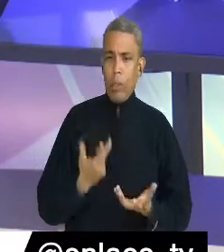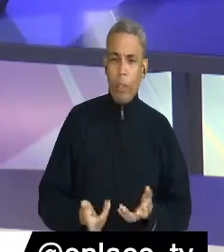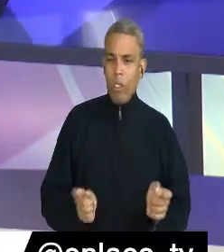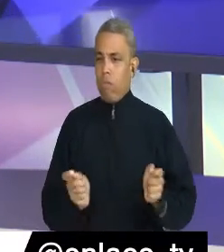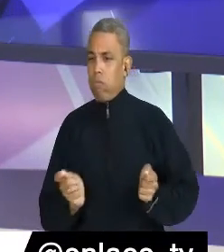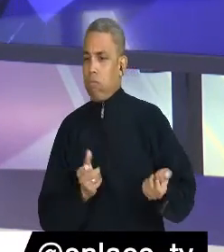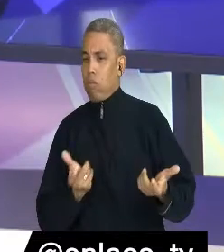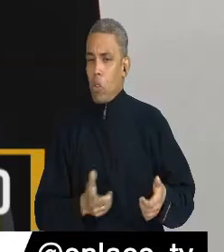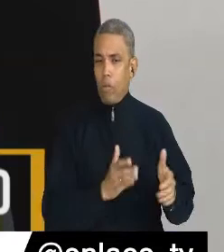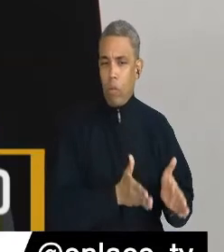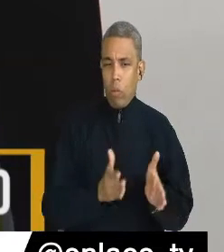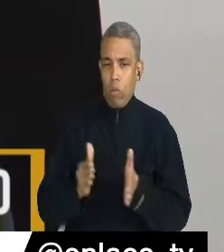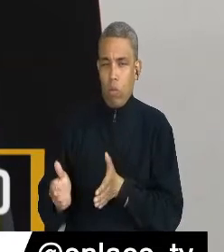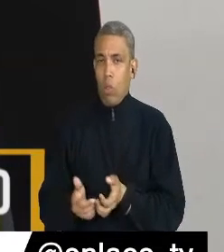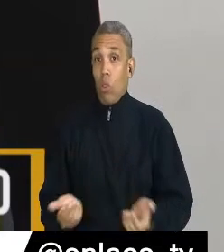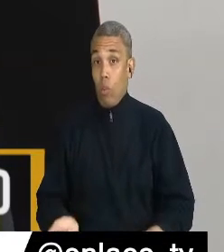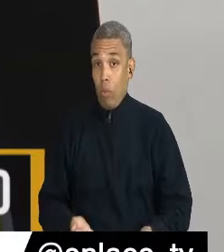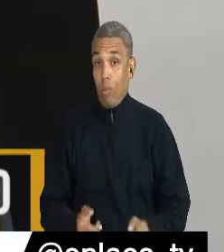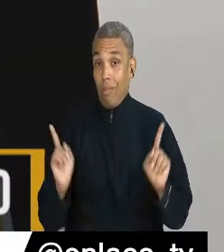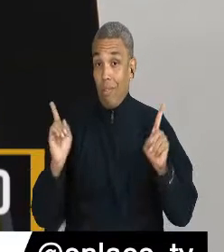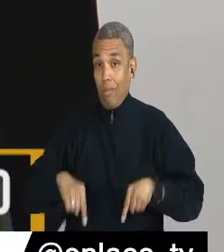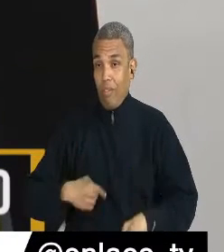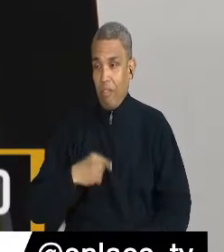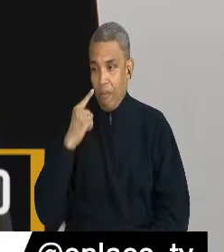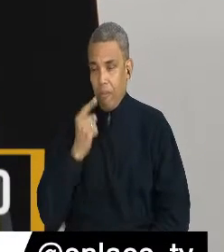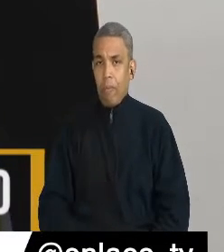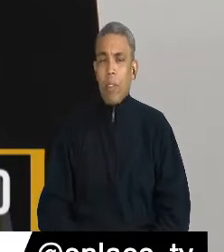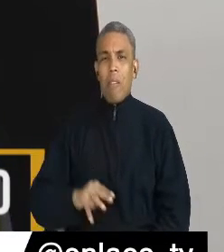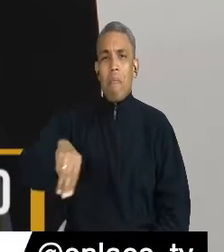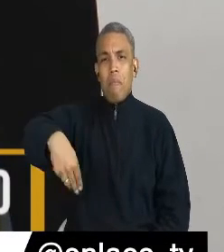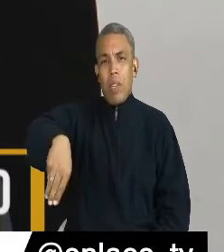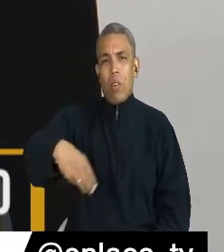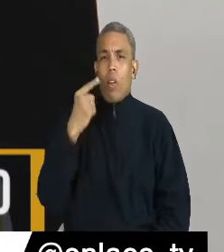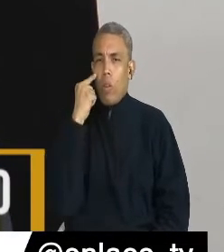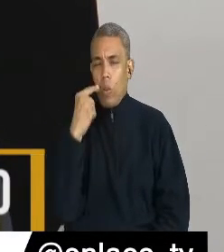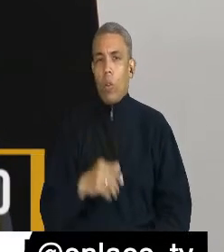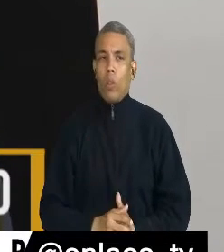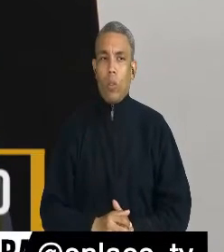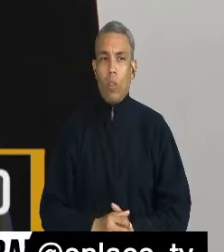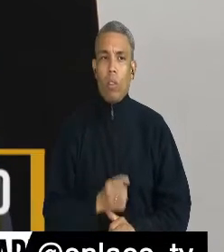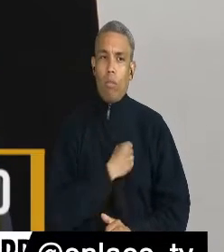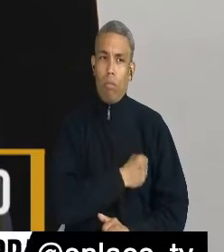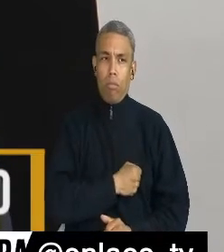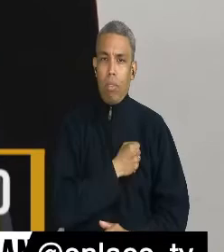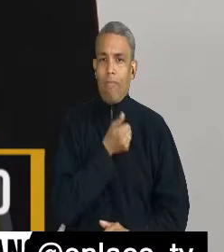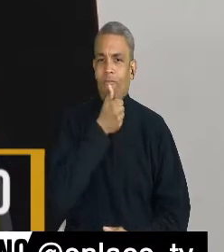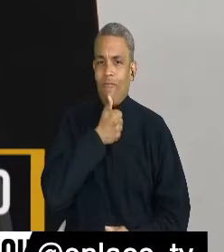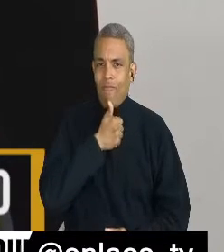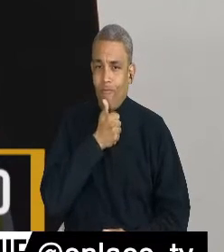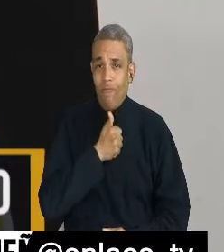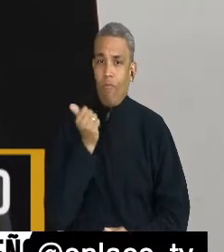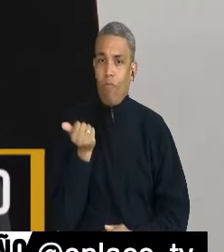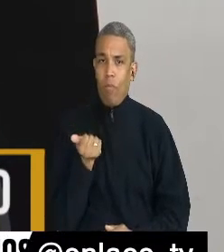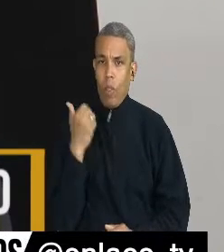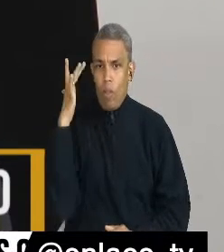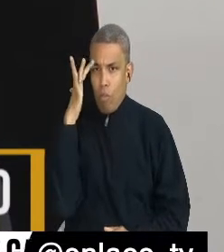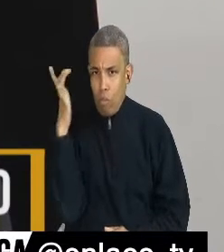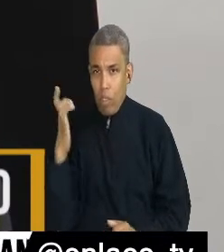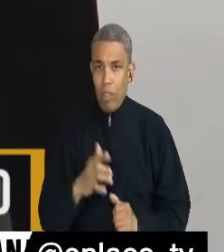ferrocarril este miércoles le pedimos la comunidad barranqueña que tengan un poquito de paciencia de tolerancia